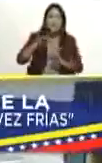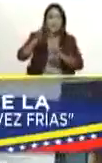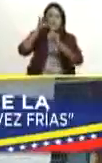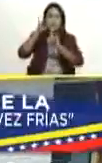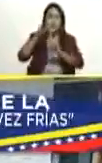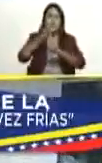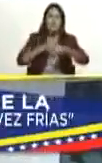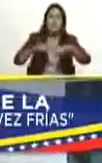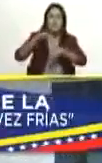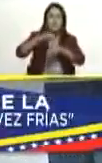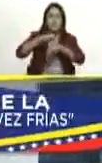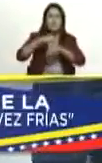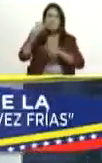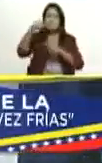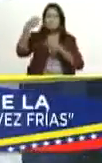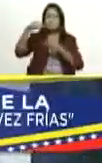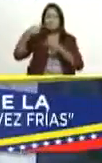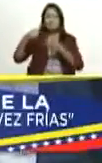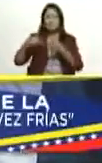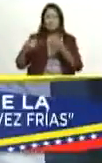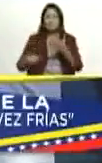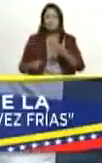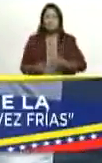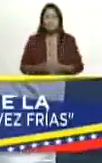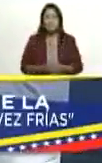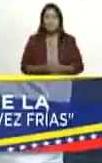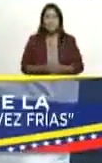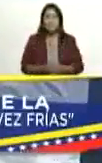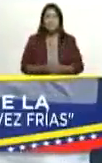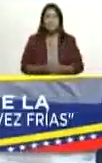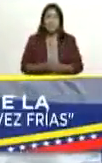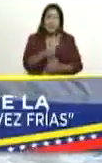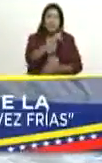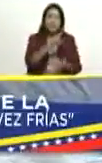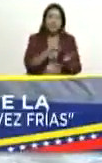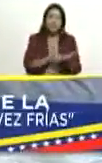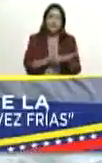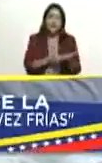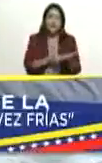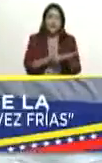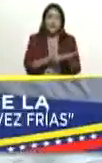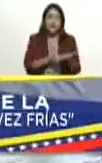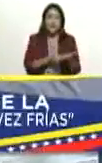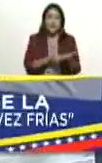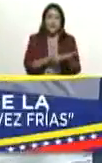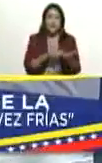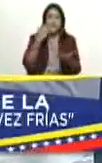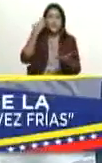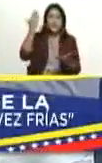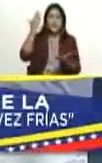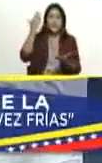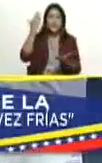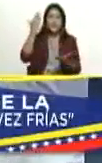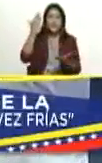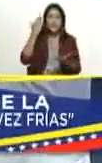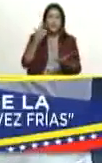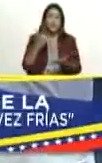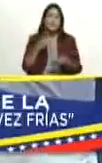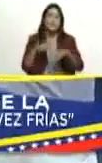de grado y los programas nacionales de formación de pregrado y posgrado autorizados así por el órgano rector en materia de